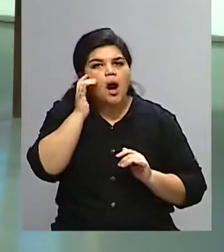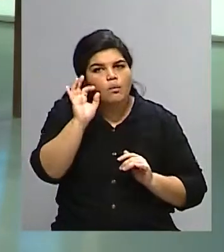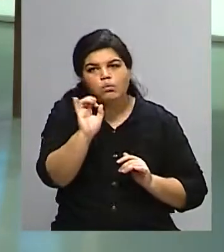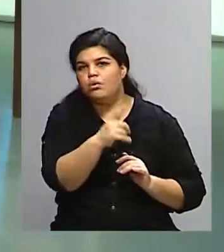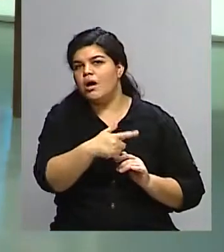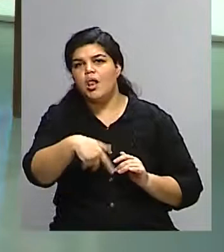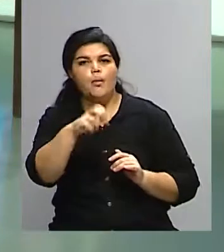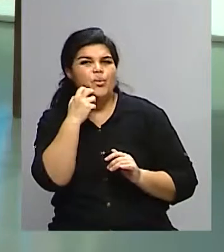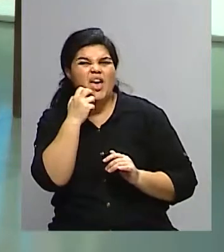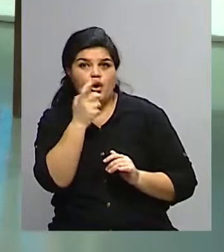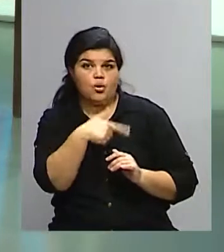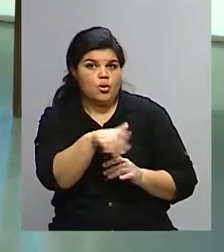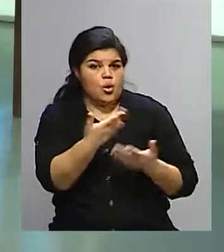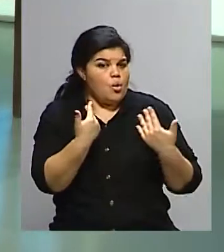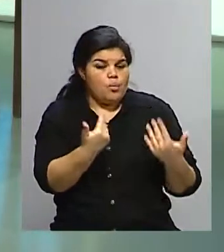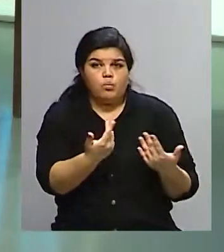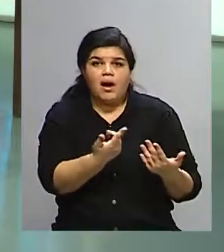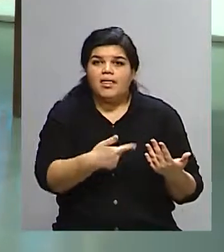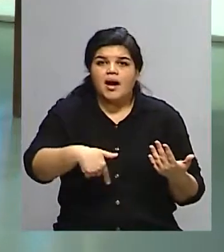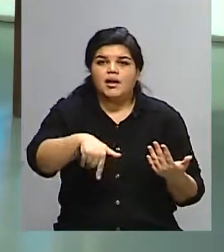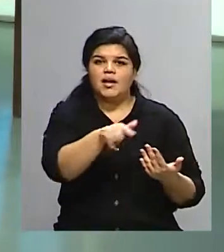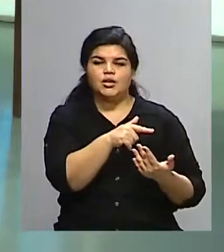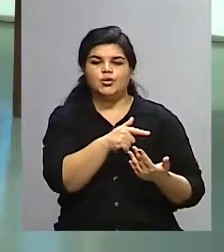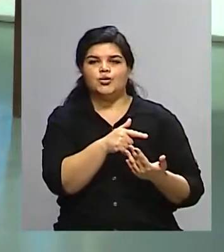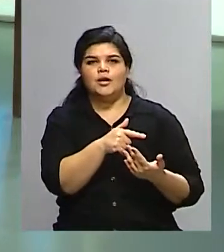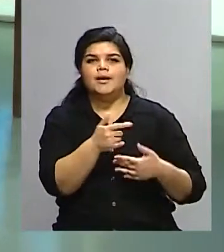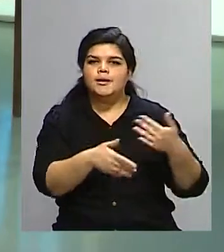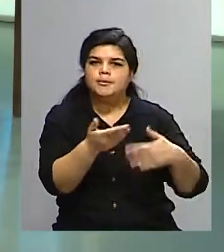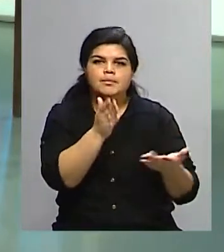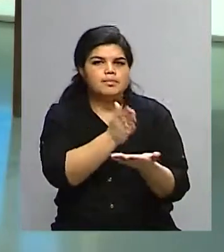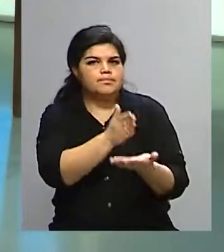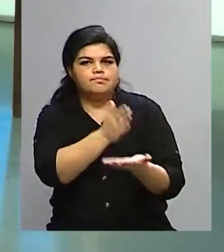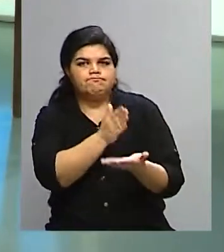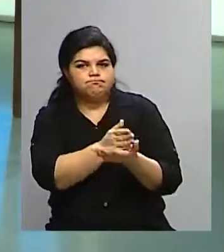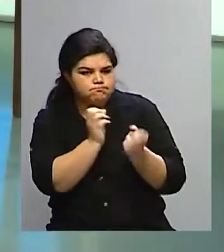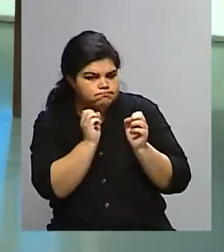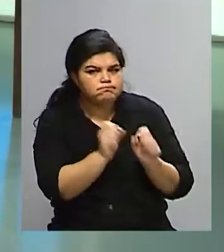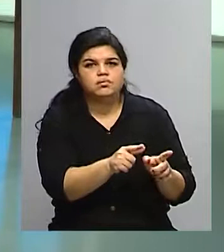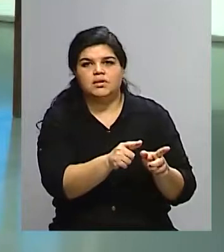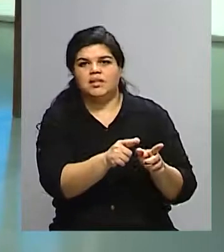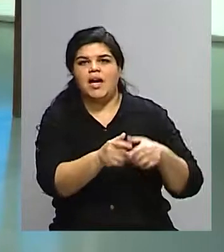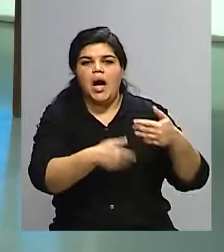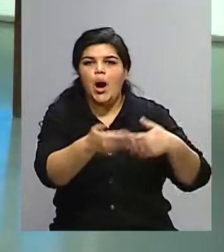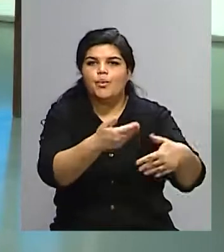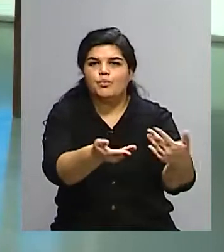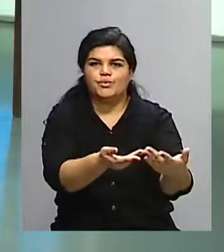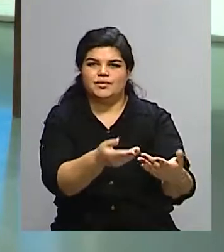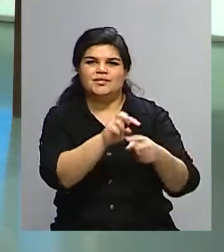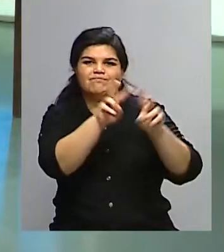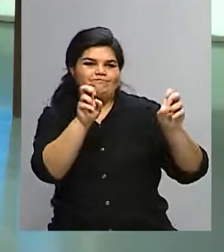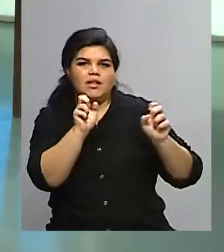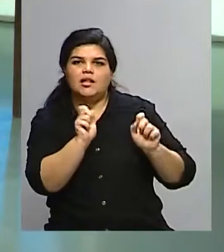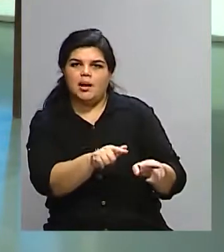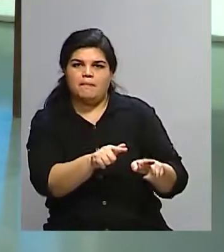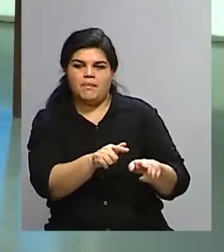Estamos ahora hablando de una problemática porque es importante, es emergente y es grave, pero bueno, para poder avanzar en distintas temáticas que tengan que ver con